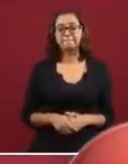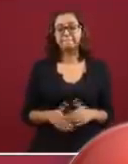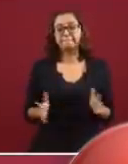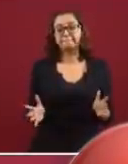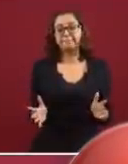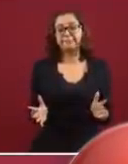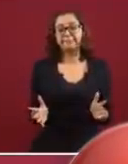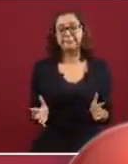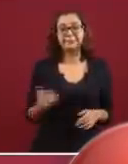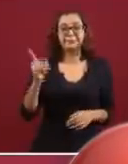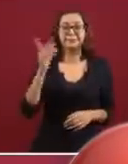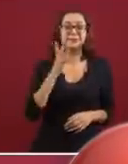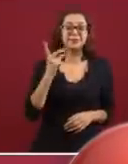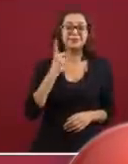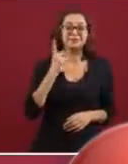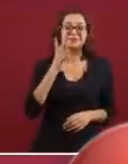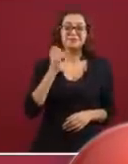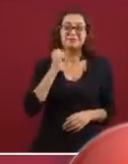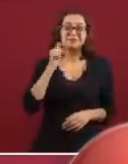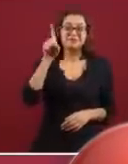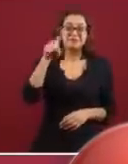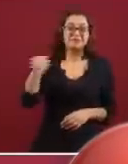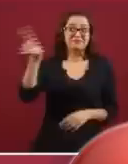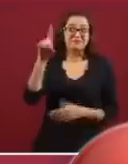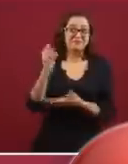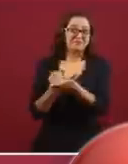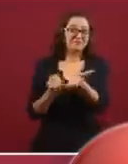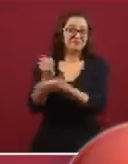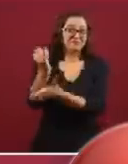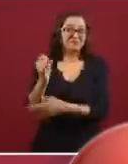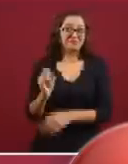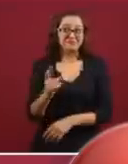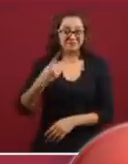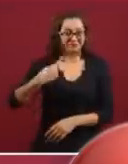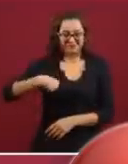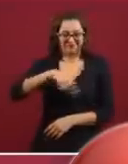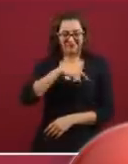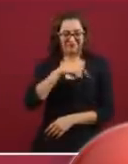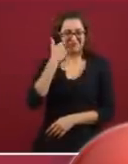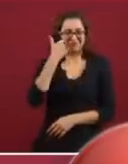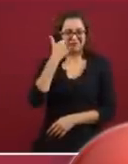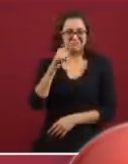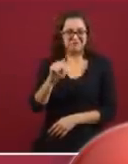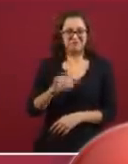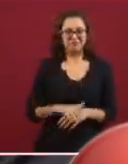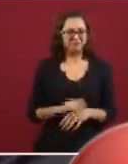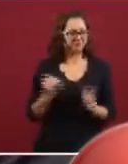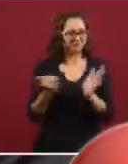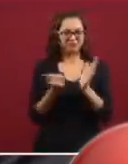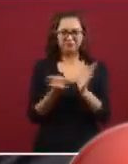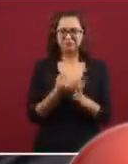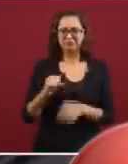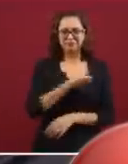están tomando en el Congreso. Nosotros no queremos aumentos de impuestos, en nada.